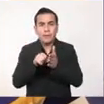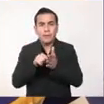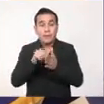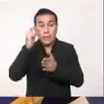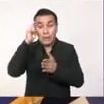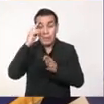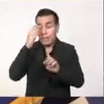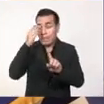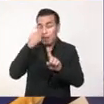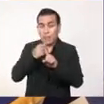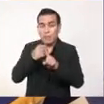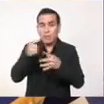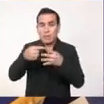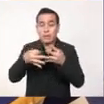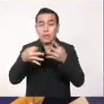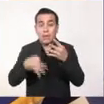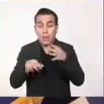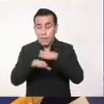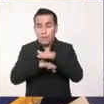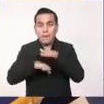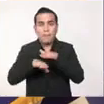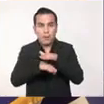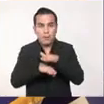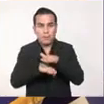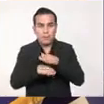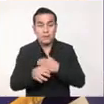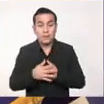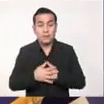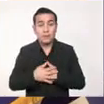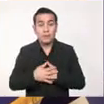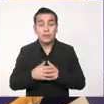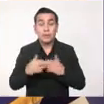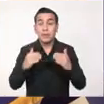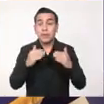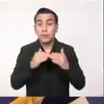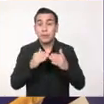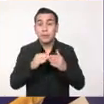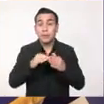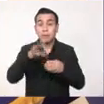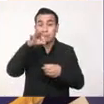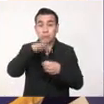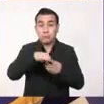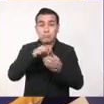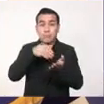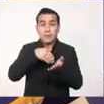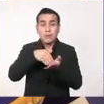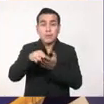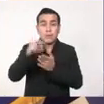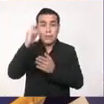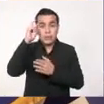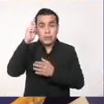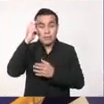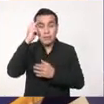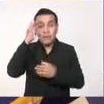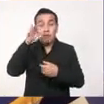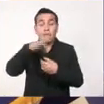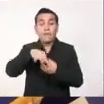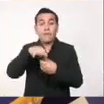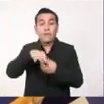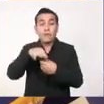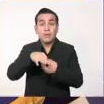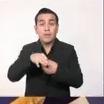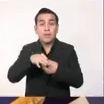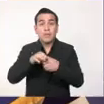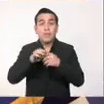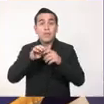causas específicas previamente establecidas por la ley. Tanto para la elección como para la destitución deberá tomarse con el voto favorable por lo